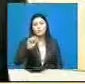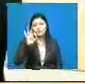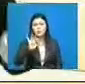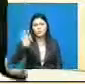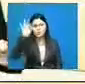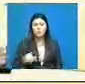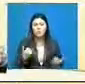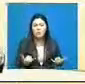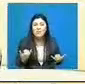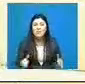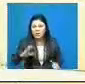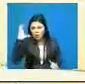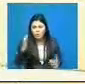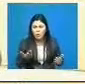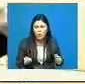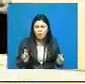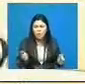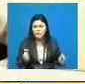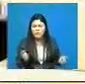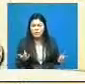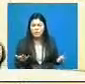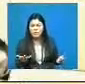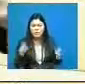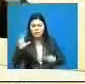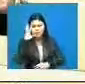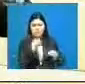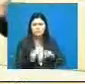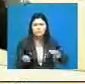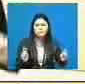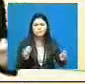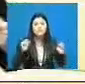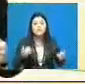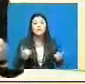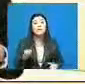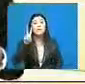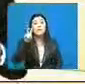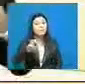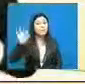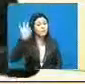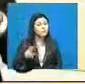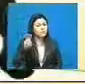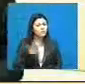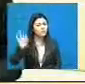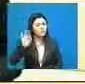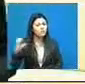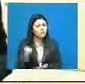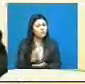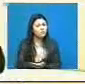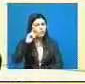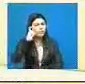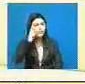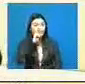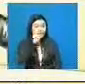está acomodando a que los ingresos petroleros son solamente el 7% de los ingresos del gobierno